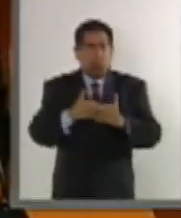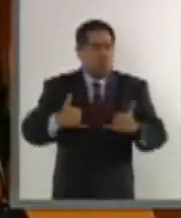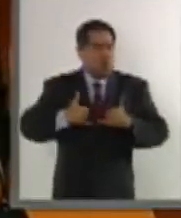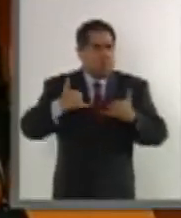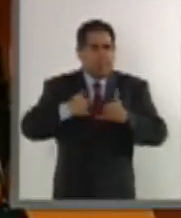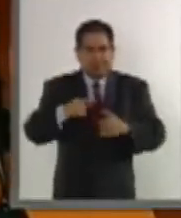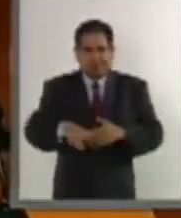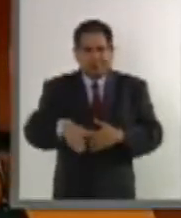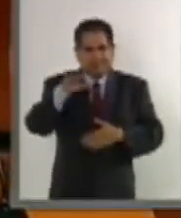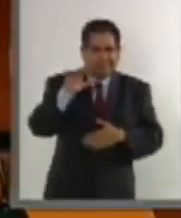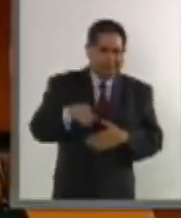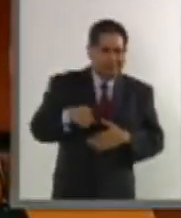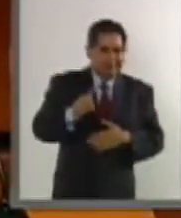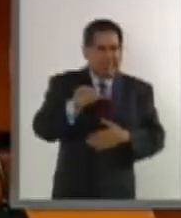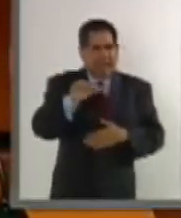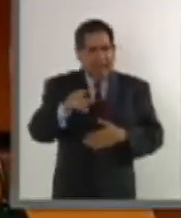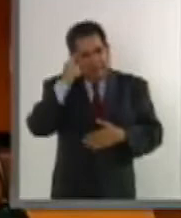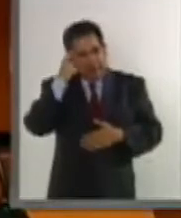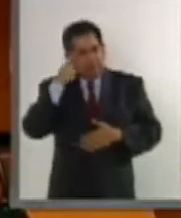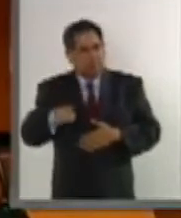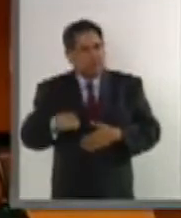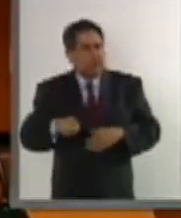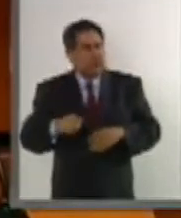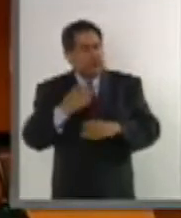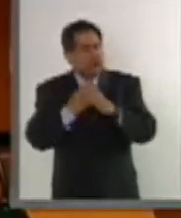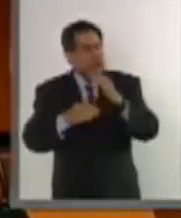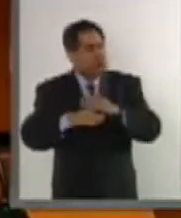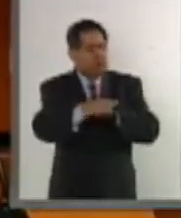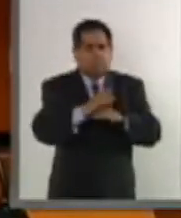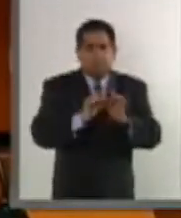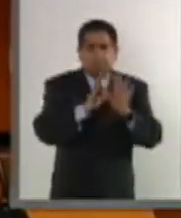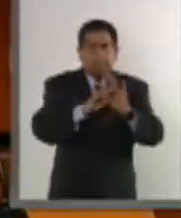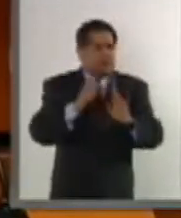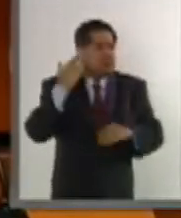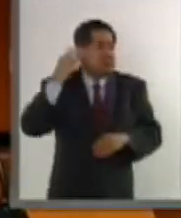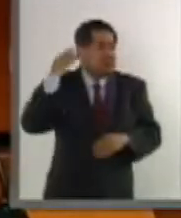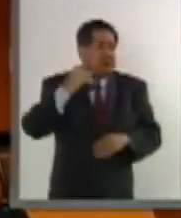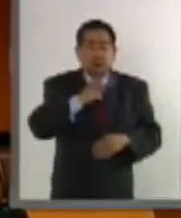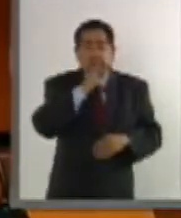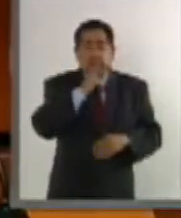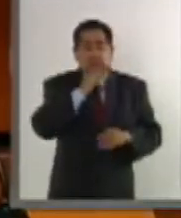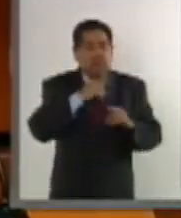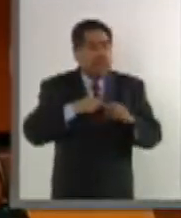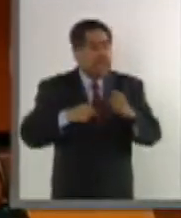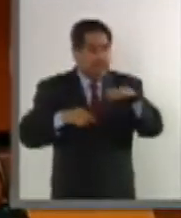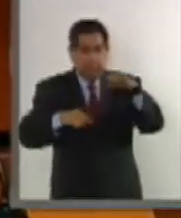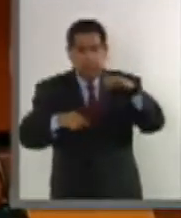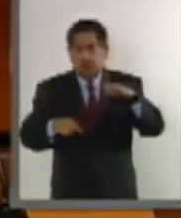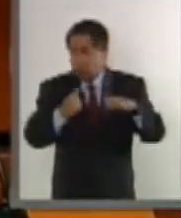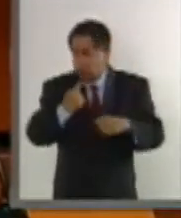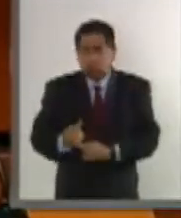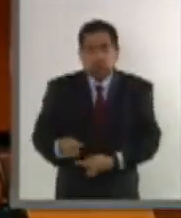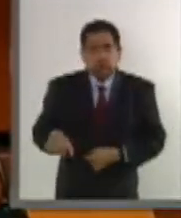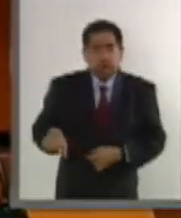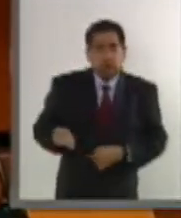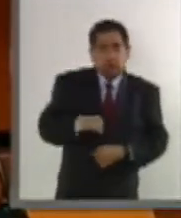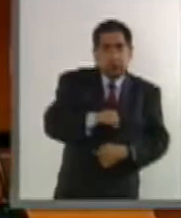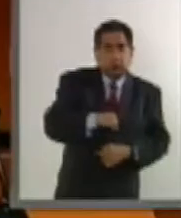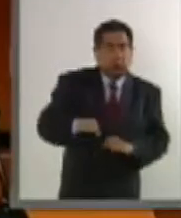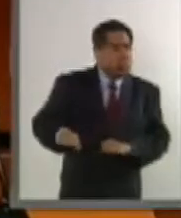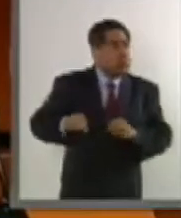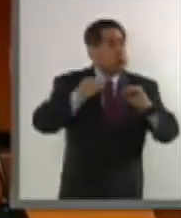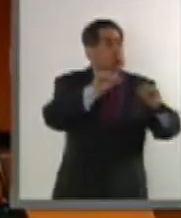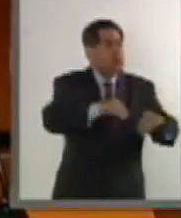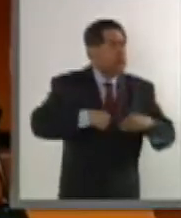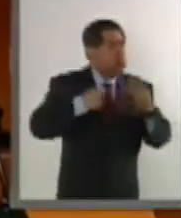soñadores, 800,000 jóvenes cuyo único pecado fue que sus padres los llevaran desde pequeños a vivir a la Unión Americana